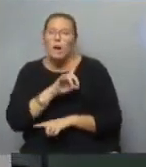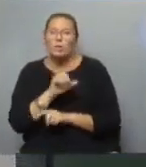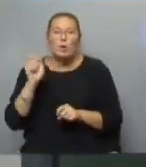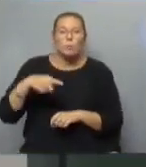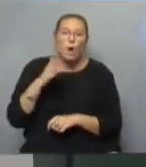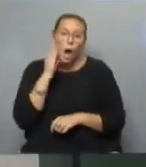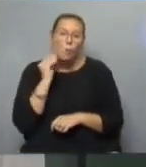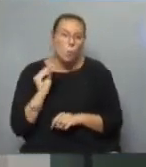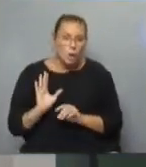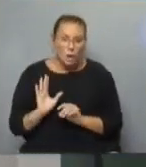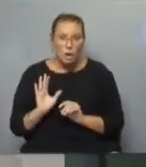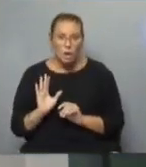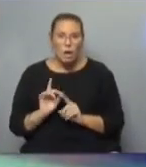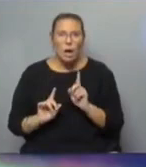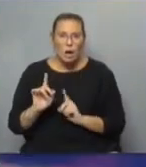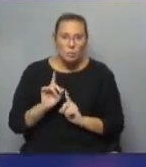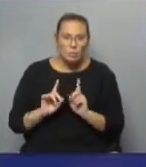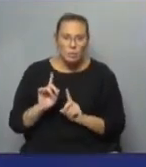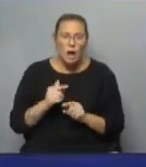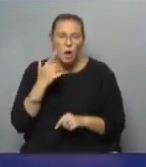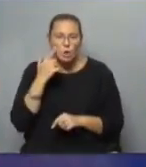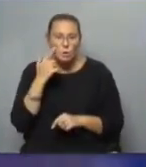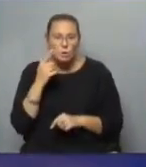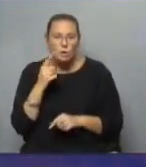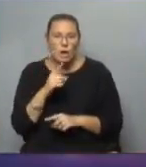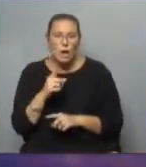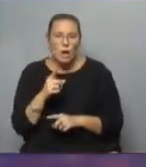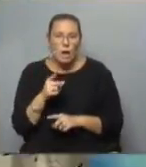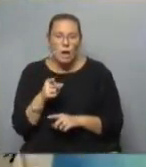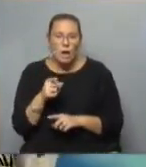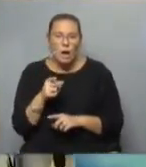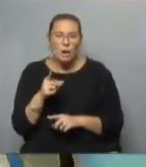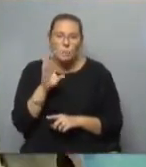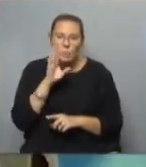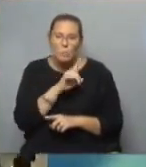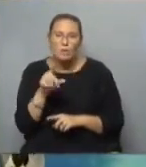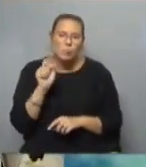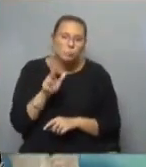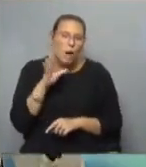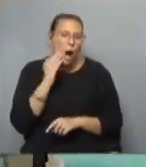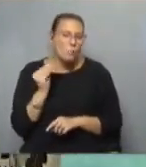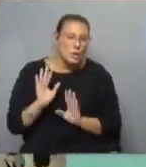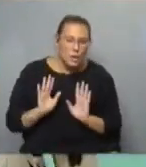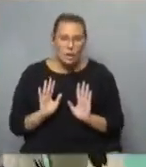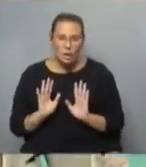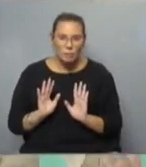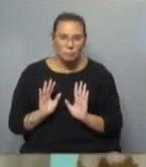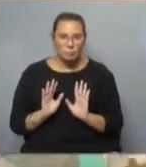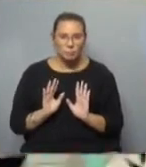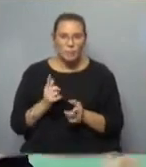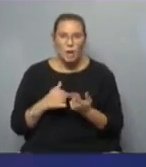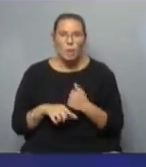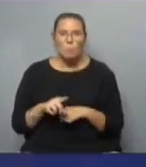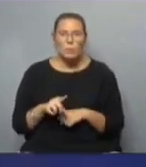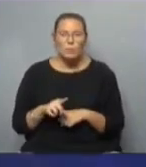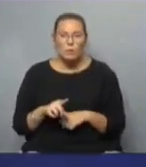abuela, ¿viste? Cuando no, a veces tenés conocidas que decís, sí, sí, ay, sí. Con la gente, bueno, mi madre no es la típica abuela. Pero como que